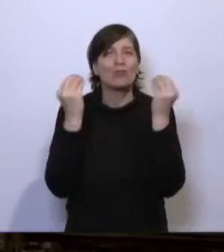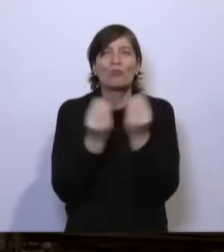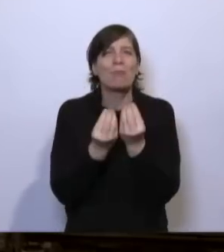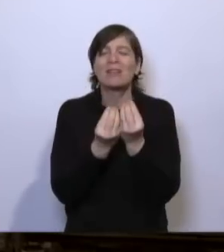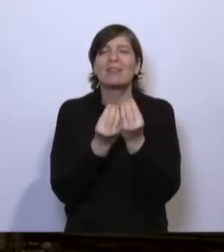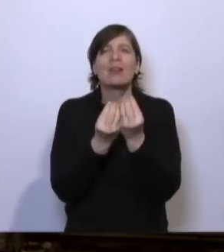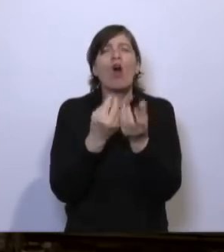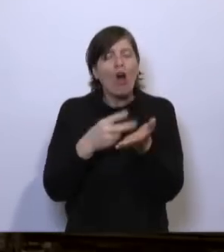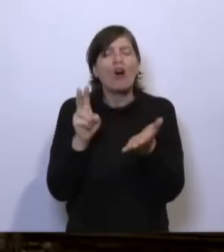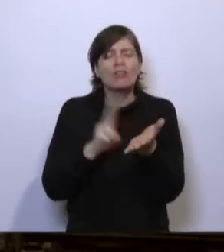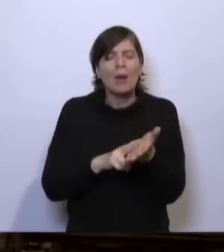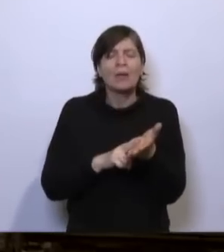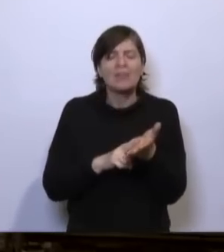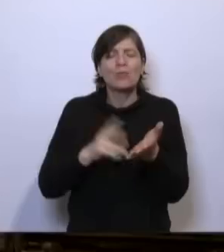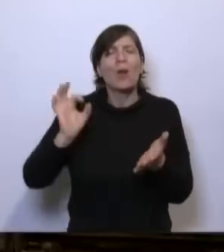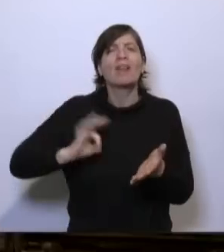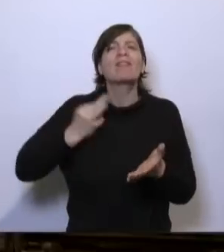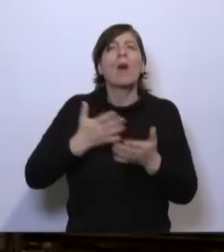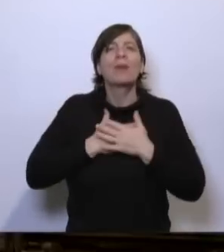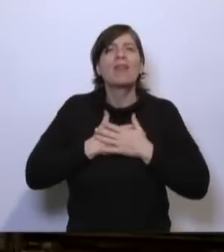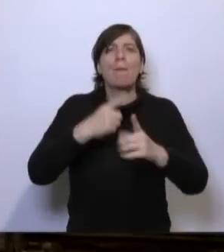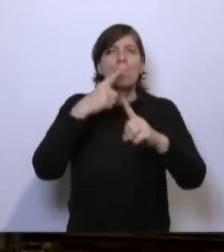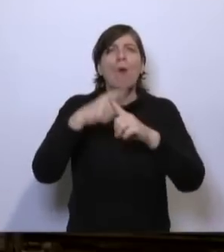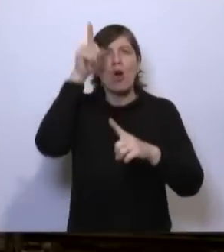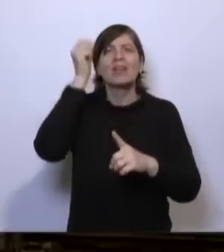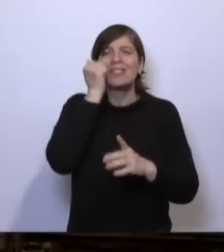es volver a jugarnos la vida por el Señor.